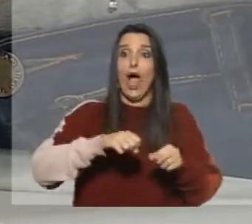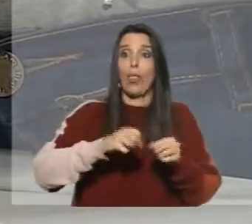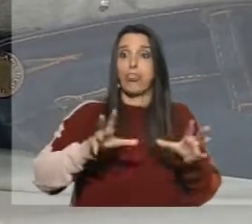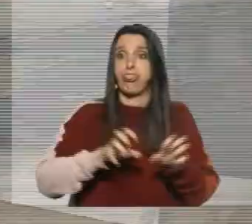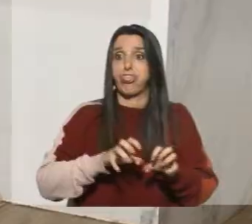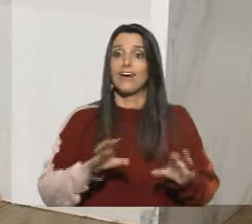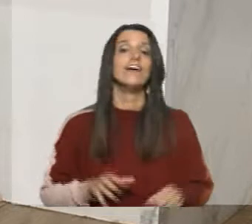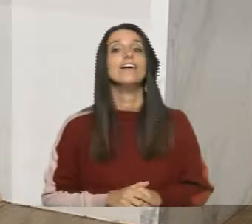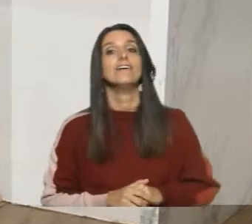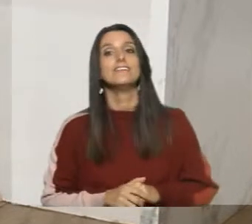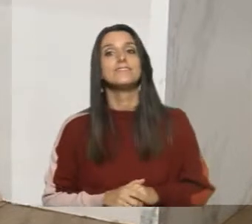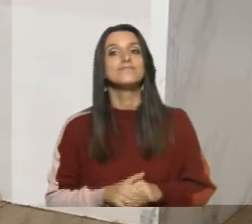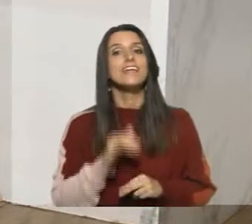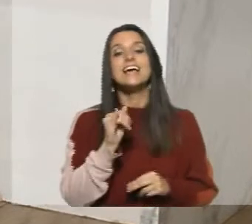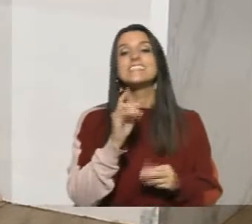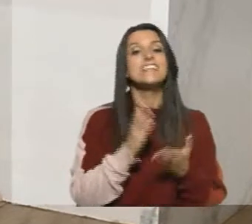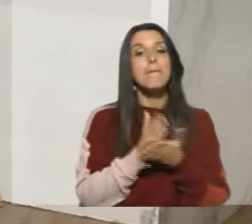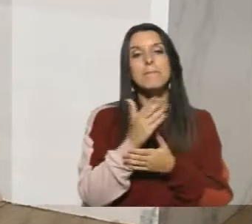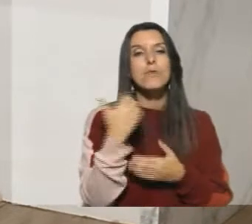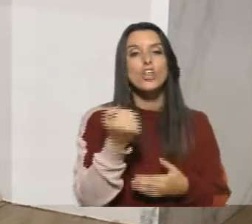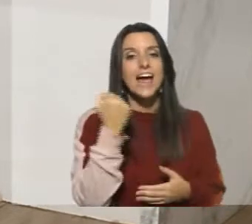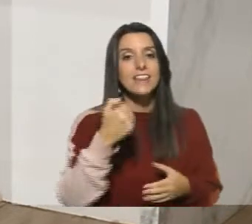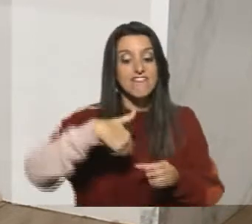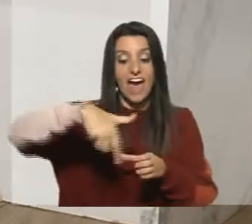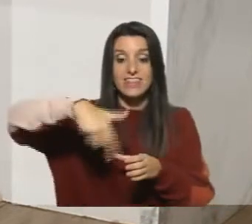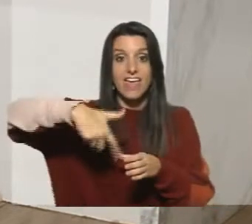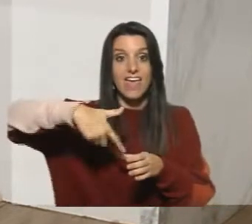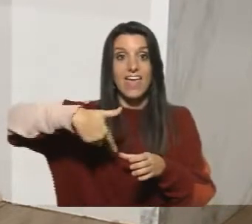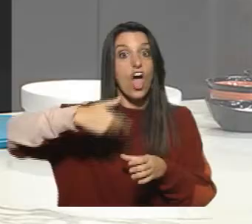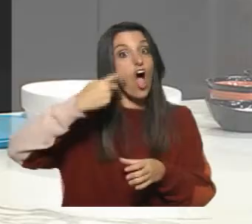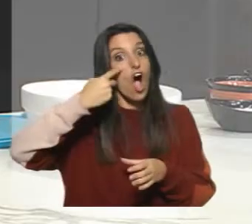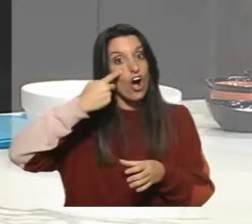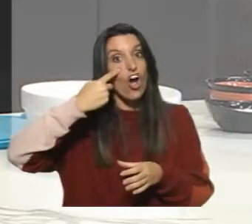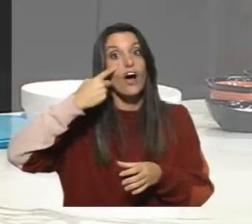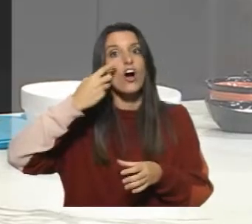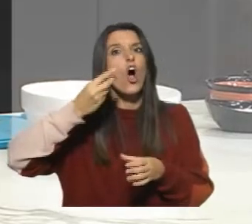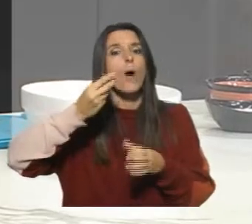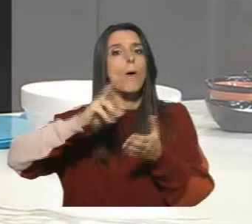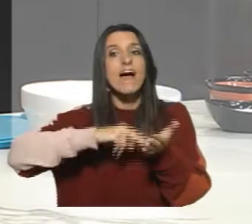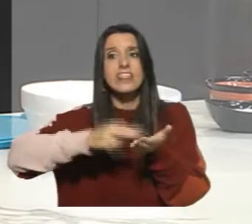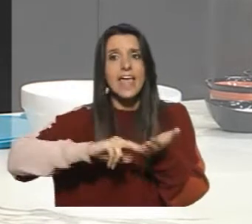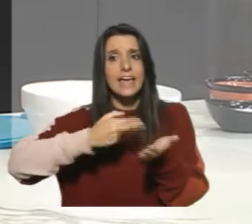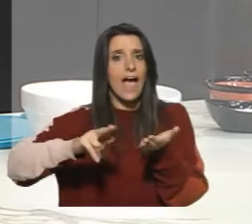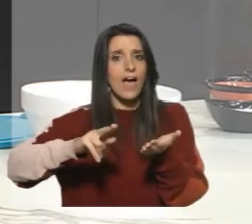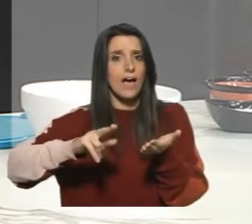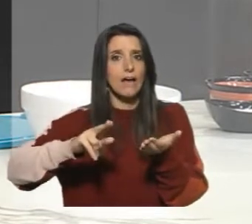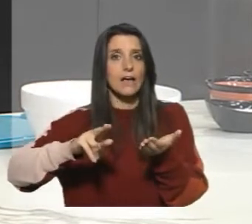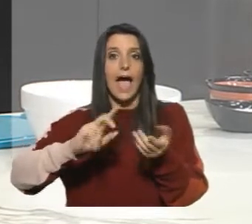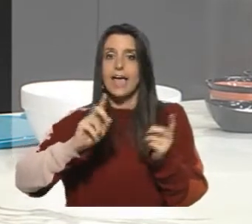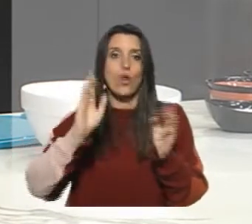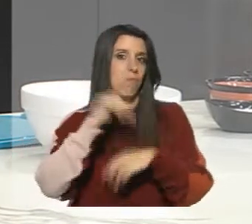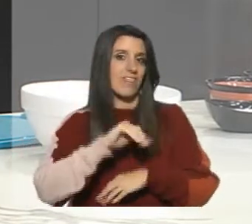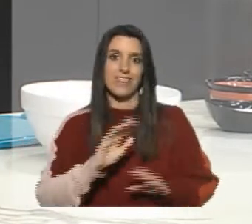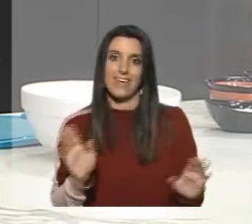pasa nada. Lo que siempre tenés que tener en cuenta es eso cuando vos batís, de que no se te pase. Viste que de repente se te hace como una manteca, sino se te corta y ahí no tenés vuelta